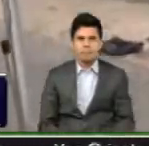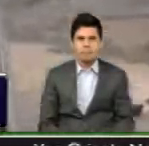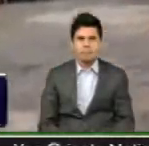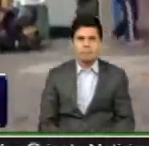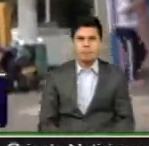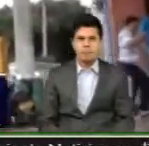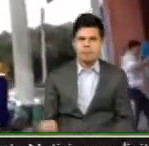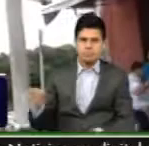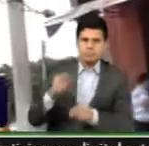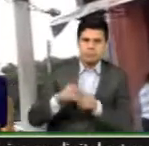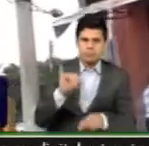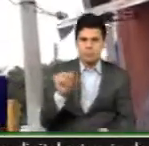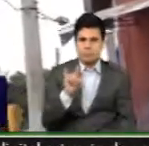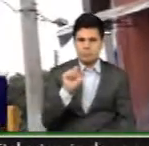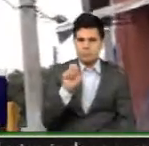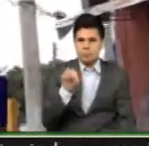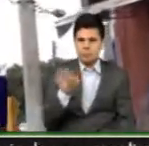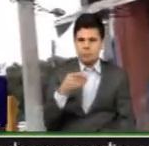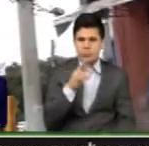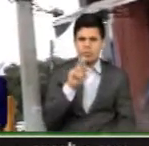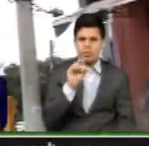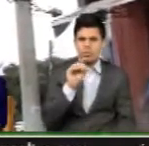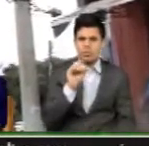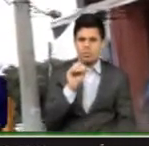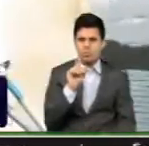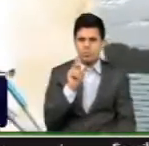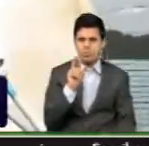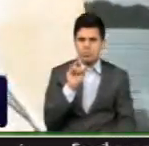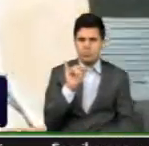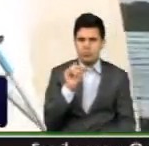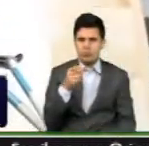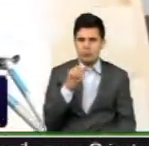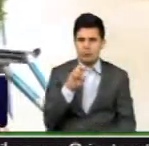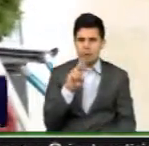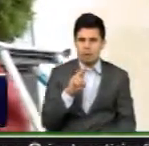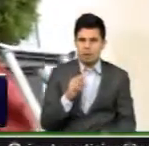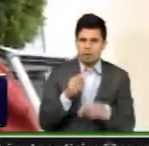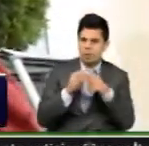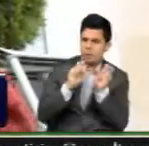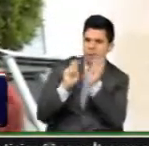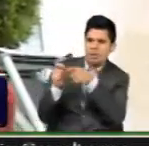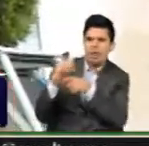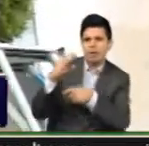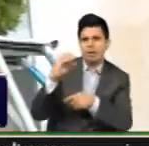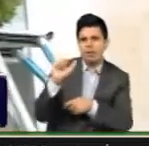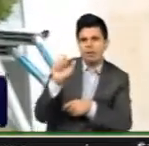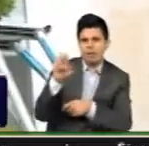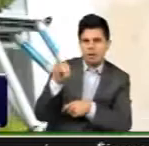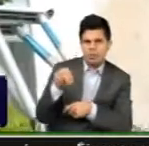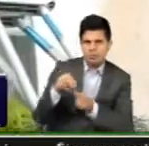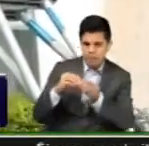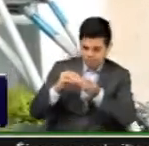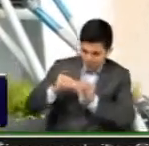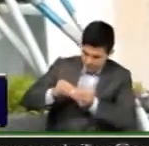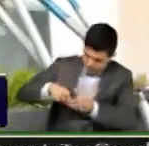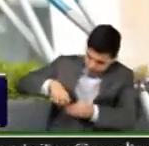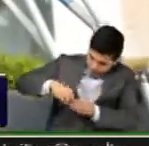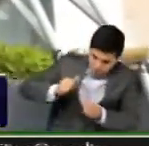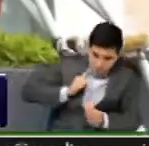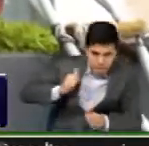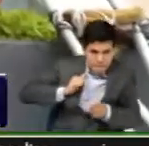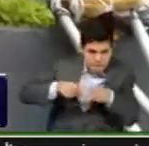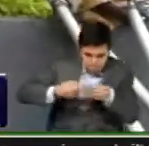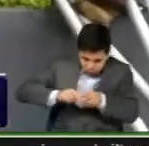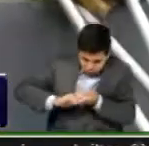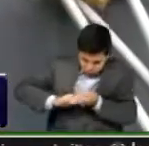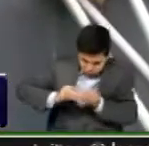Él es Juan Carlos Rodríguez, o más conocido como el Can. La prótesis que él mismo se adaptó por segunda vez se desvanece. Este pie lo hice